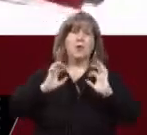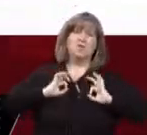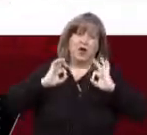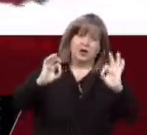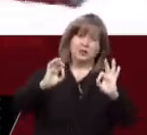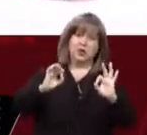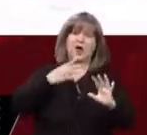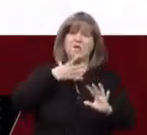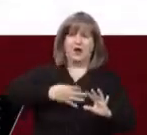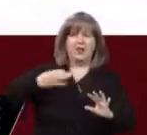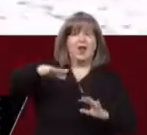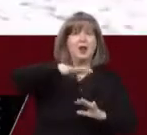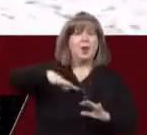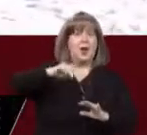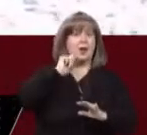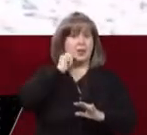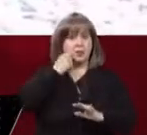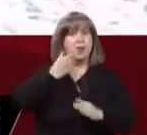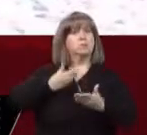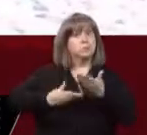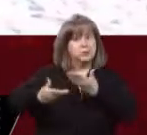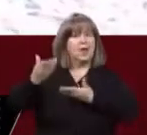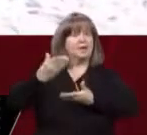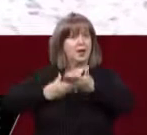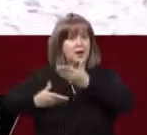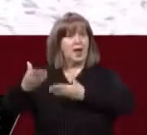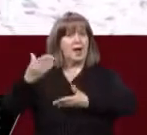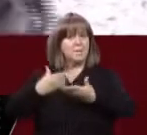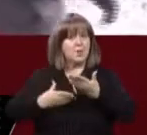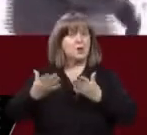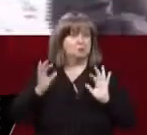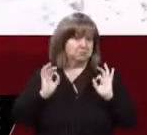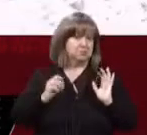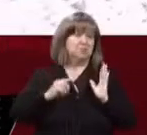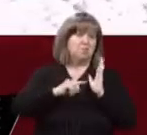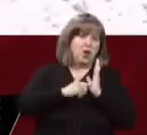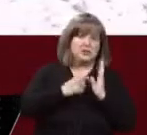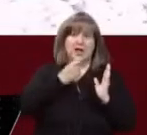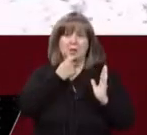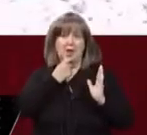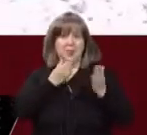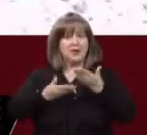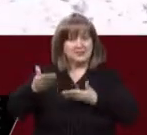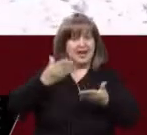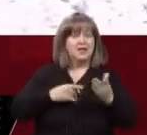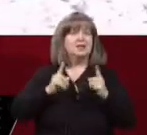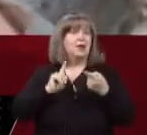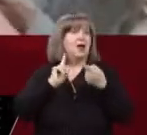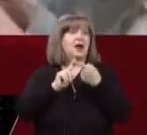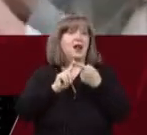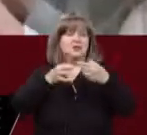es realmente un lugar muy lindo, con lo cual ese intercambio creo que nos potencia a ambos, a Mendoza y a Buenos Aires. Y también tengo buena